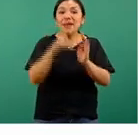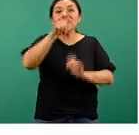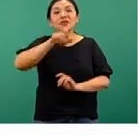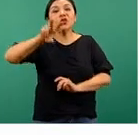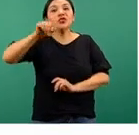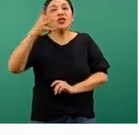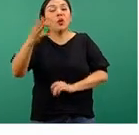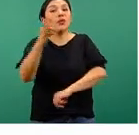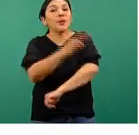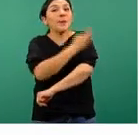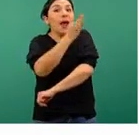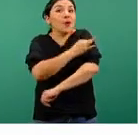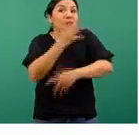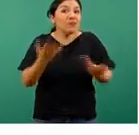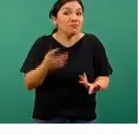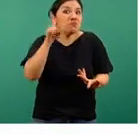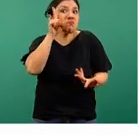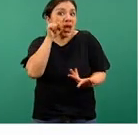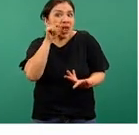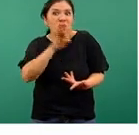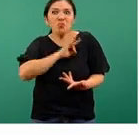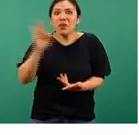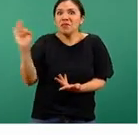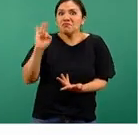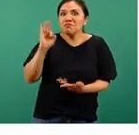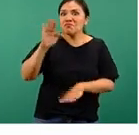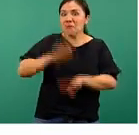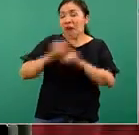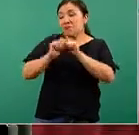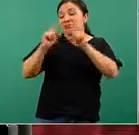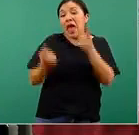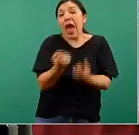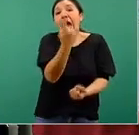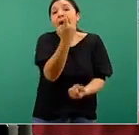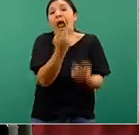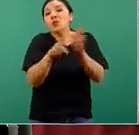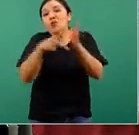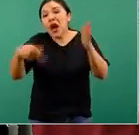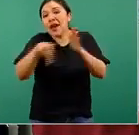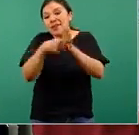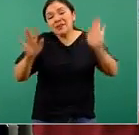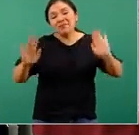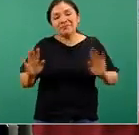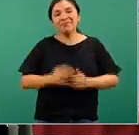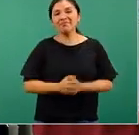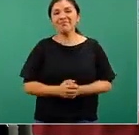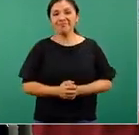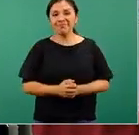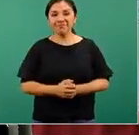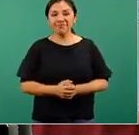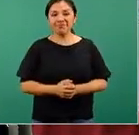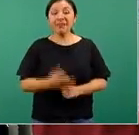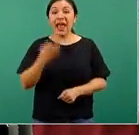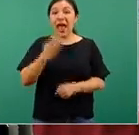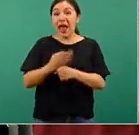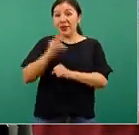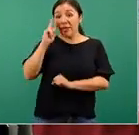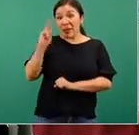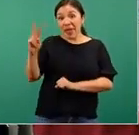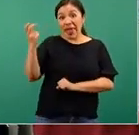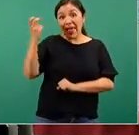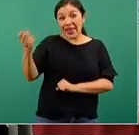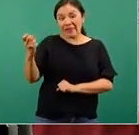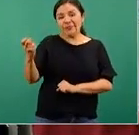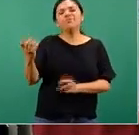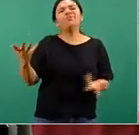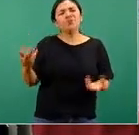4.530.784. Quizá mañana aparezca en algunas primeras planas. Vamos a poner la siguiente. Lo que vemos es aquí